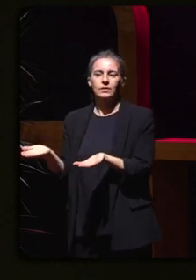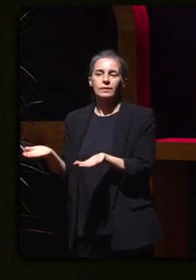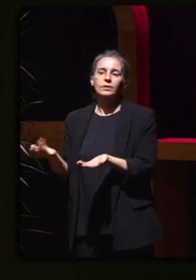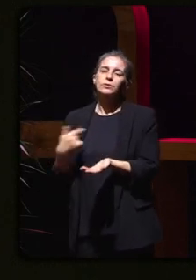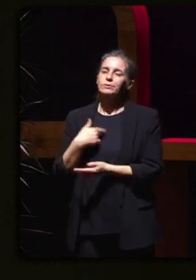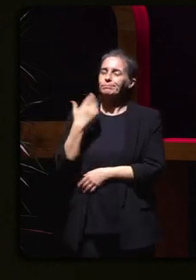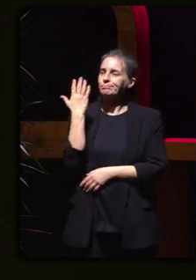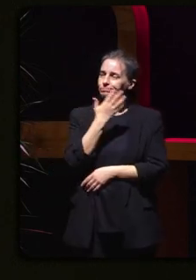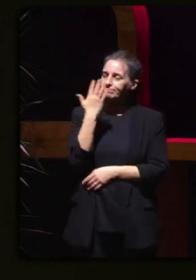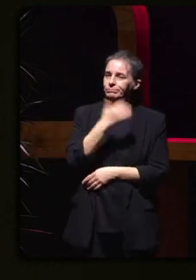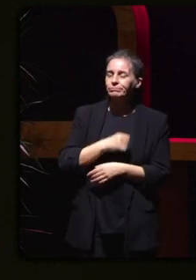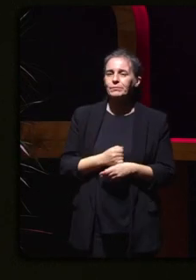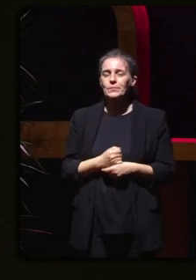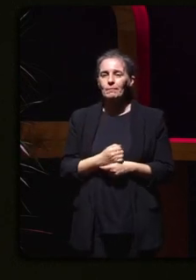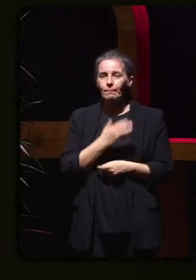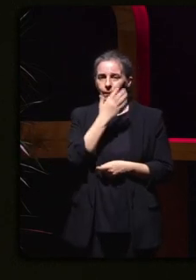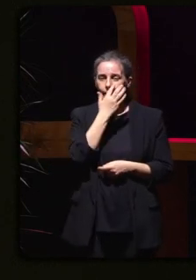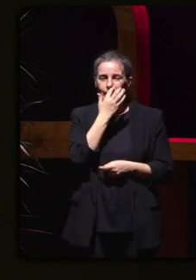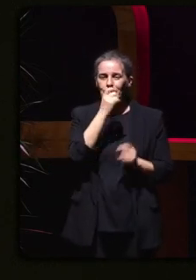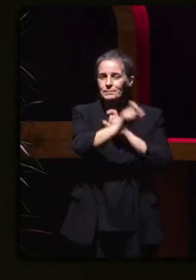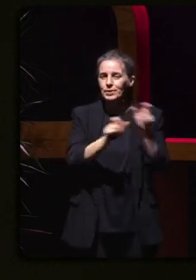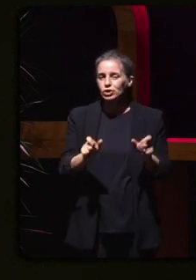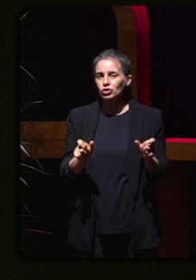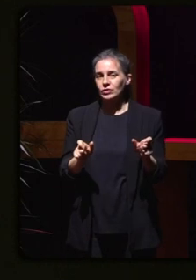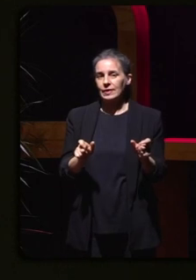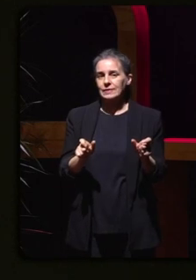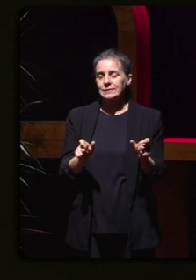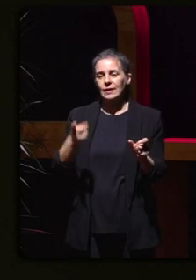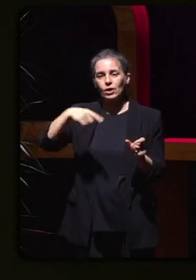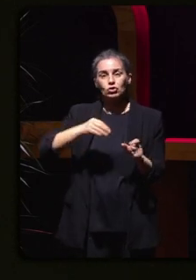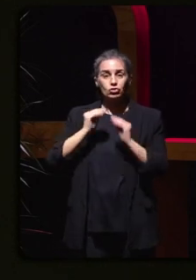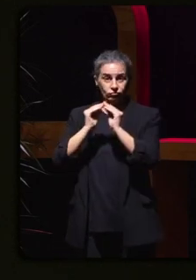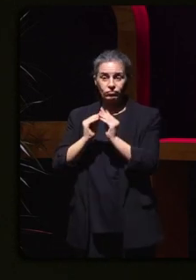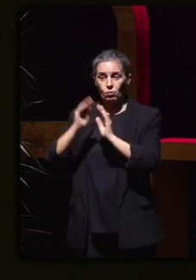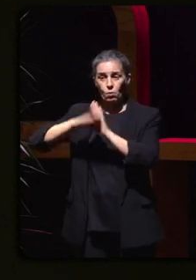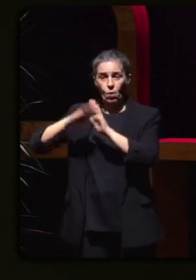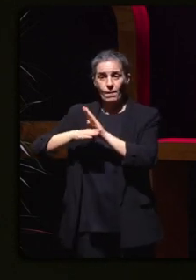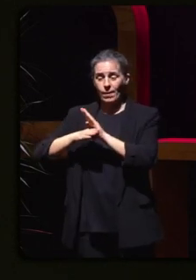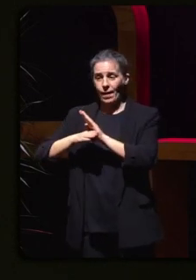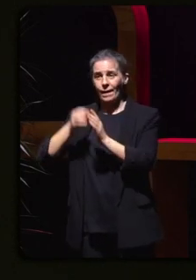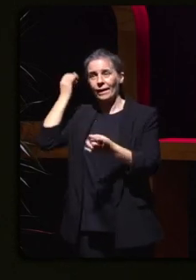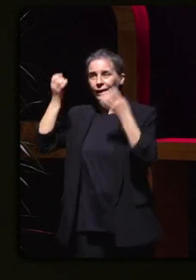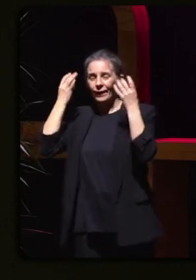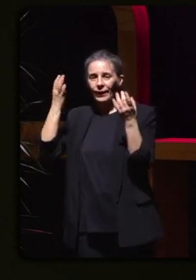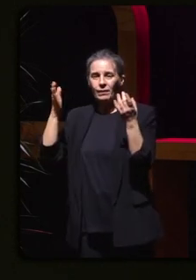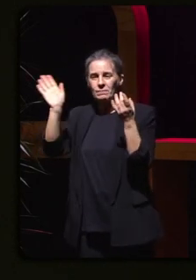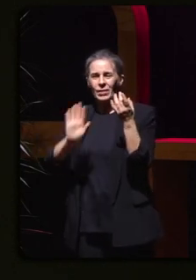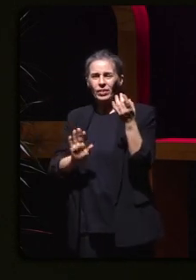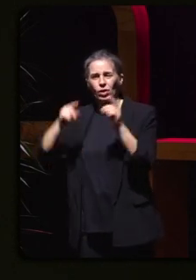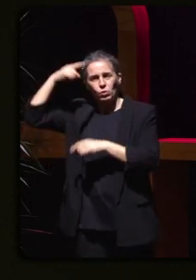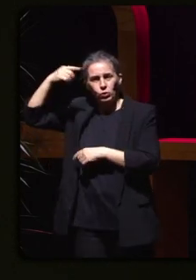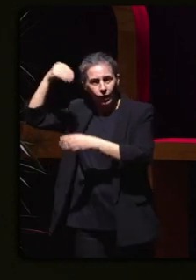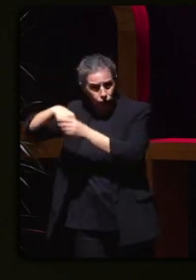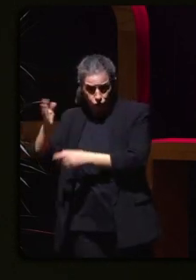sospecho mucho de la gente que hace de menos al entretenimiento porque cree que el entretenimiento es un antónimo de la cultura